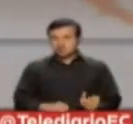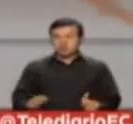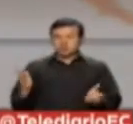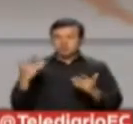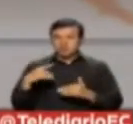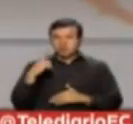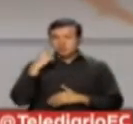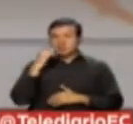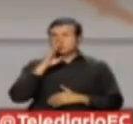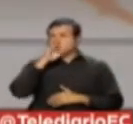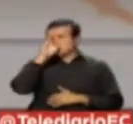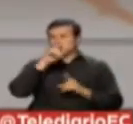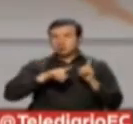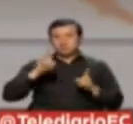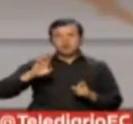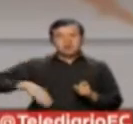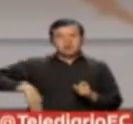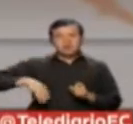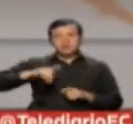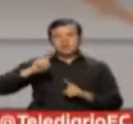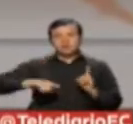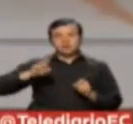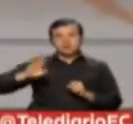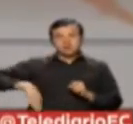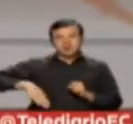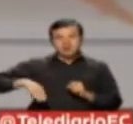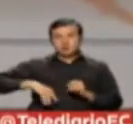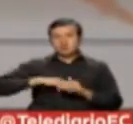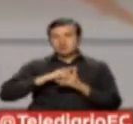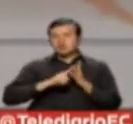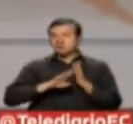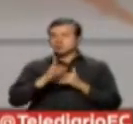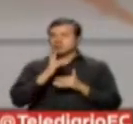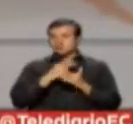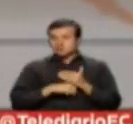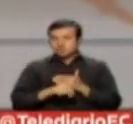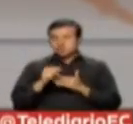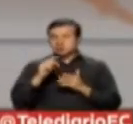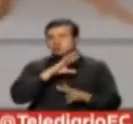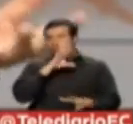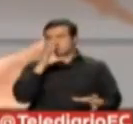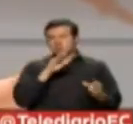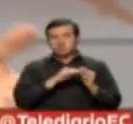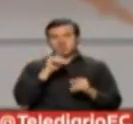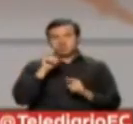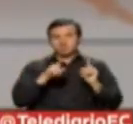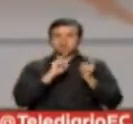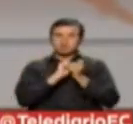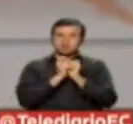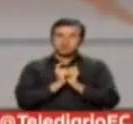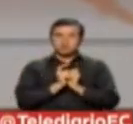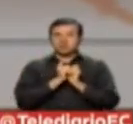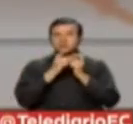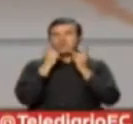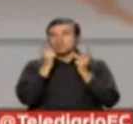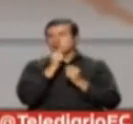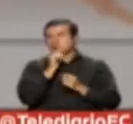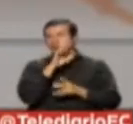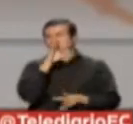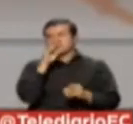siempre hay algunos atrasados en llevar a sus hijos de lancia educativas hay algunos cambios entre sistemas fiscal y particular